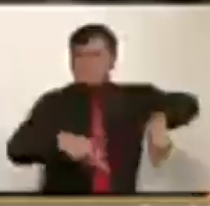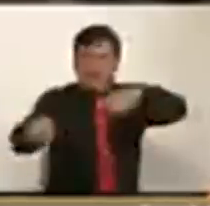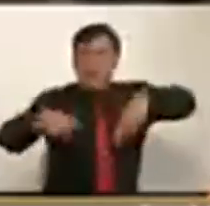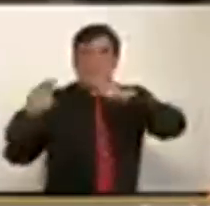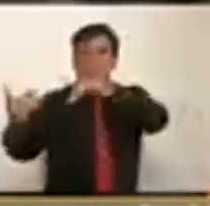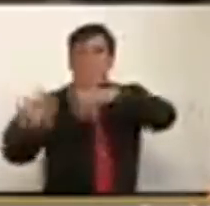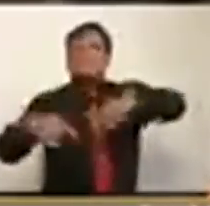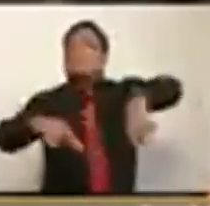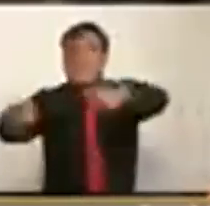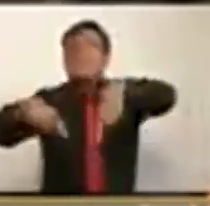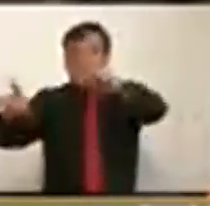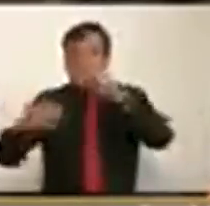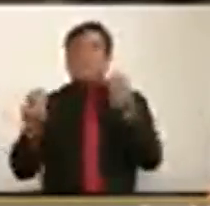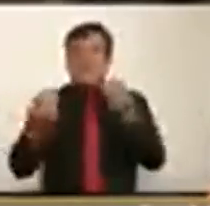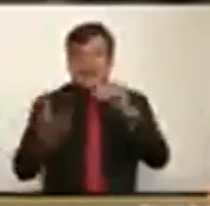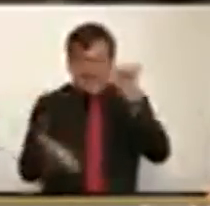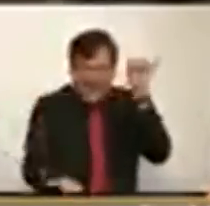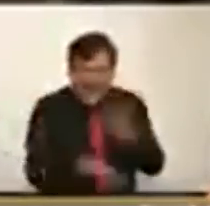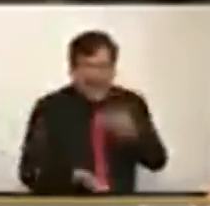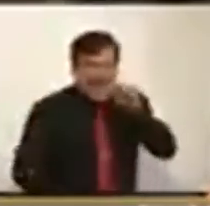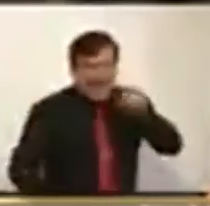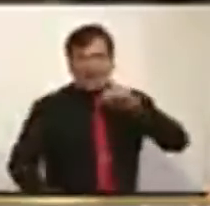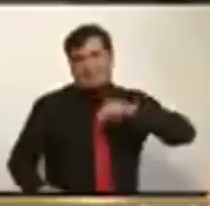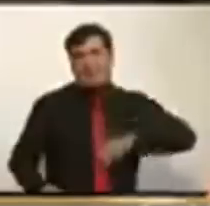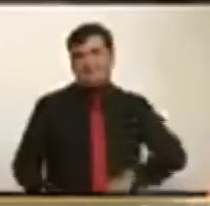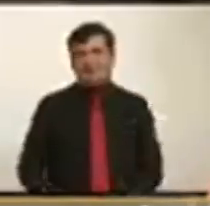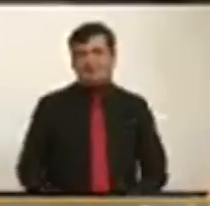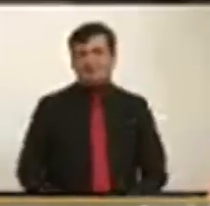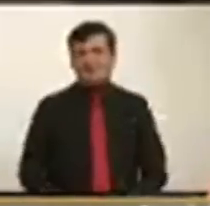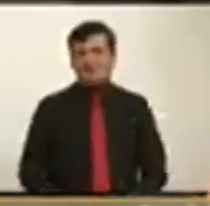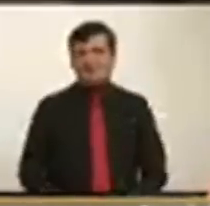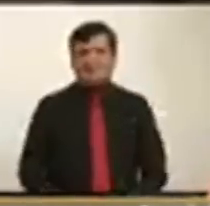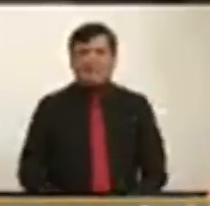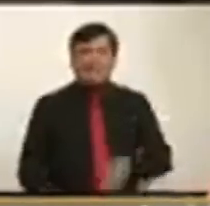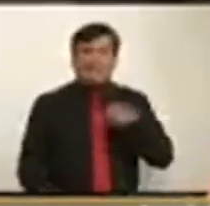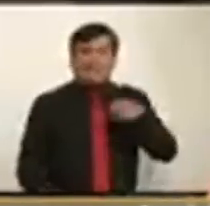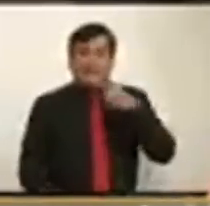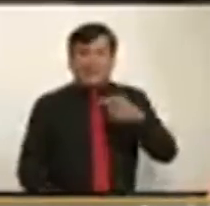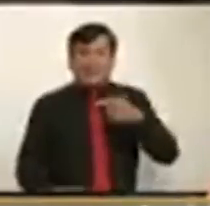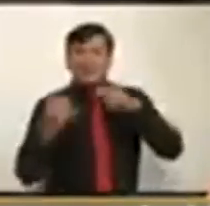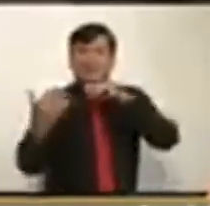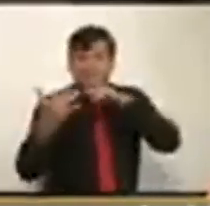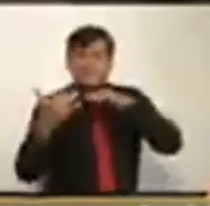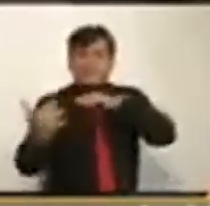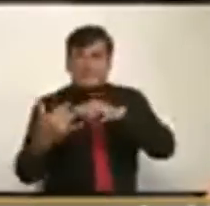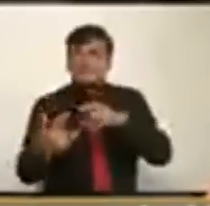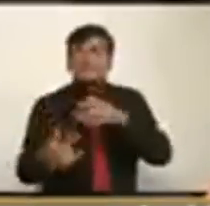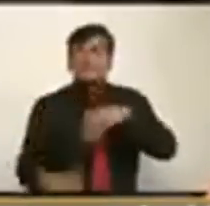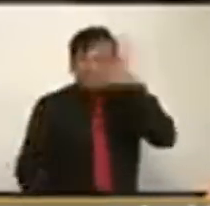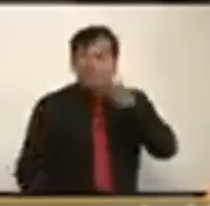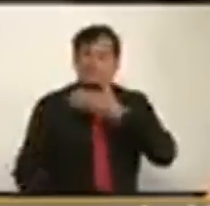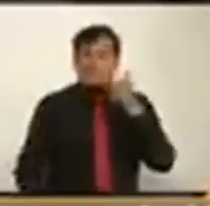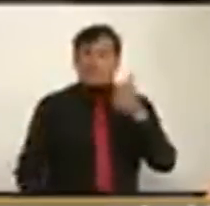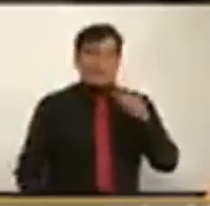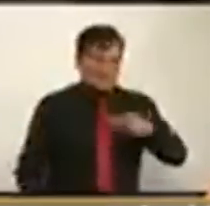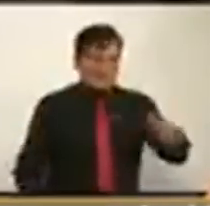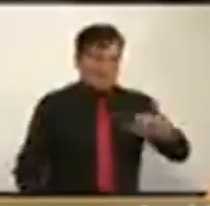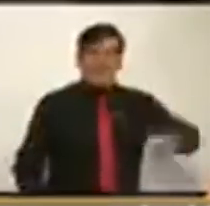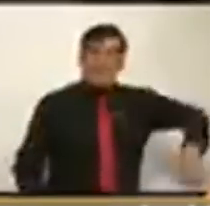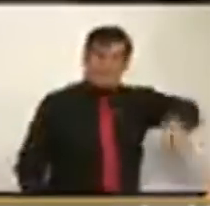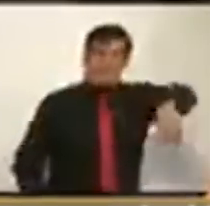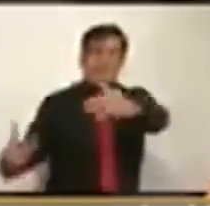hablemos. Les daña más que la violencia bélica de las montañas